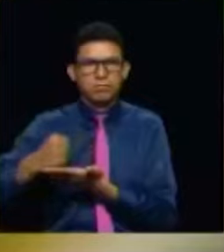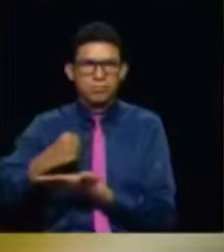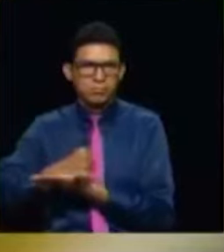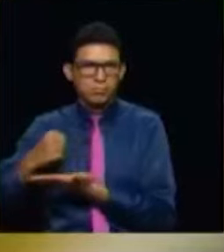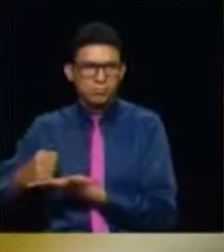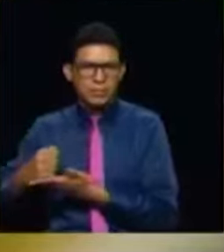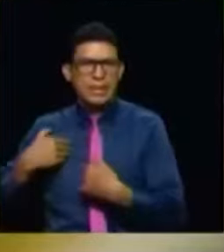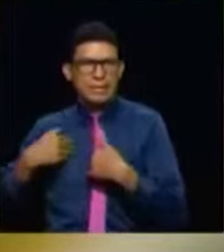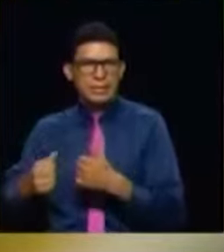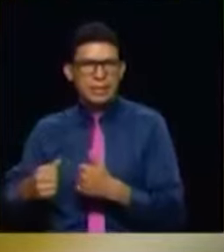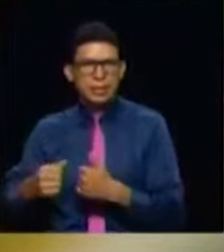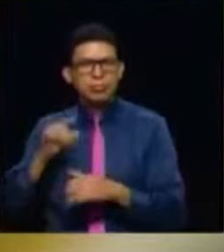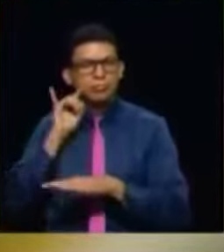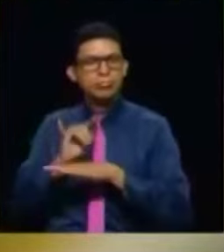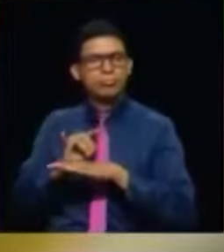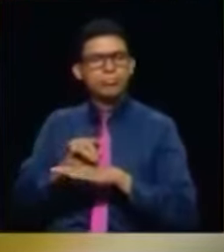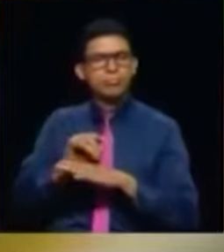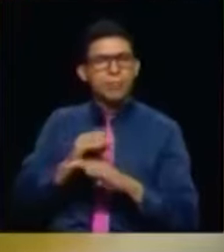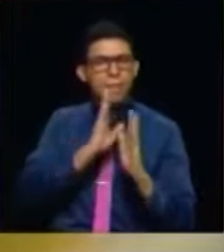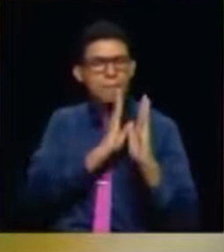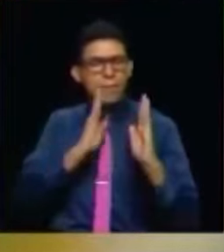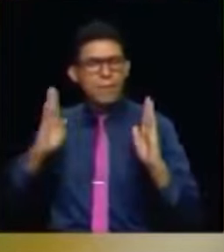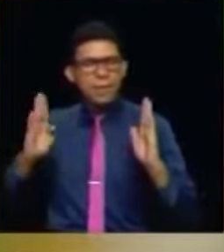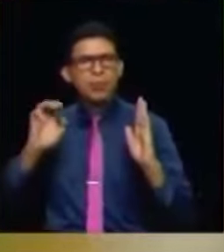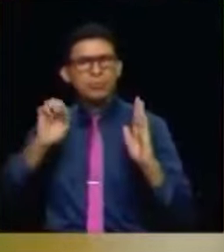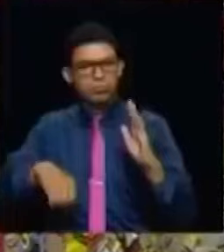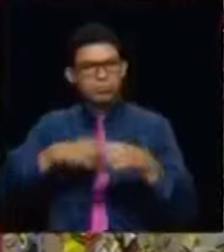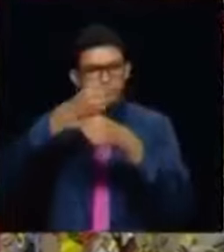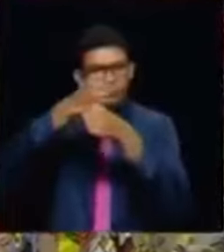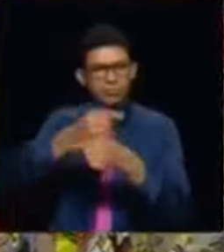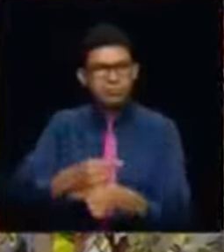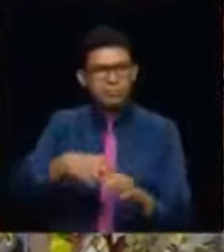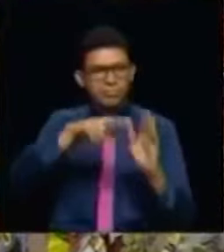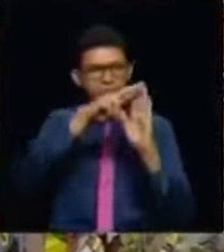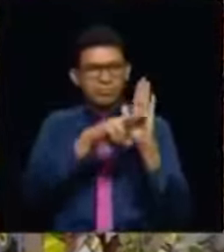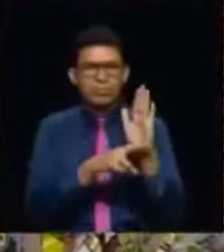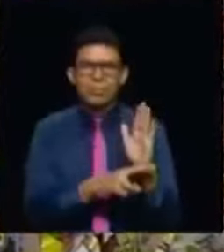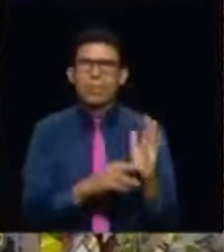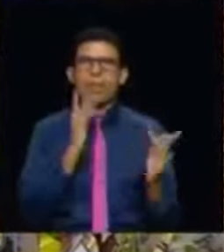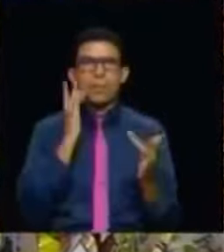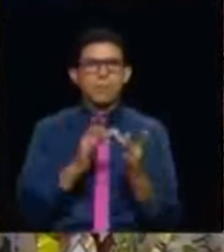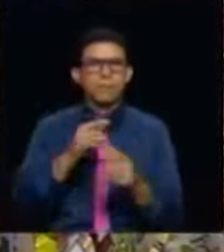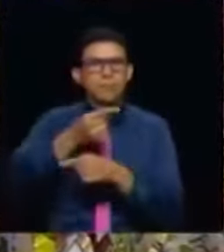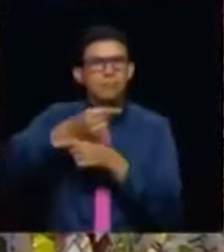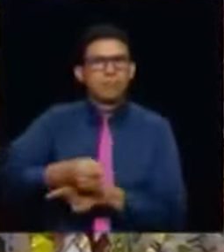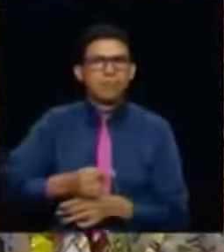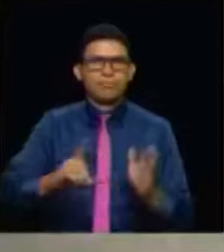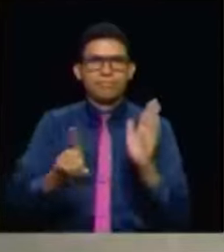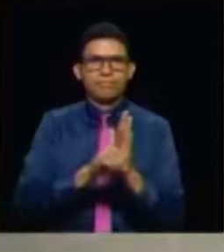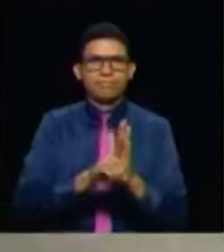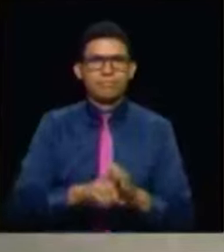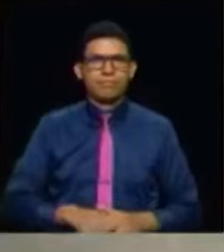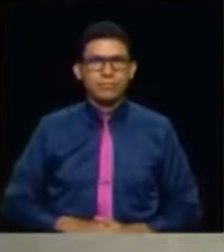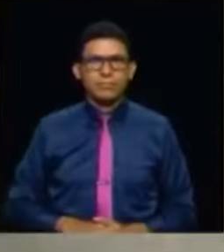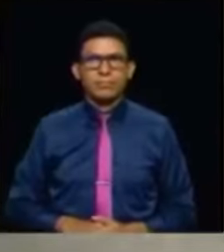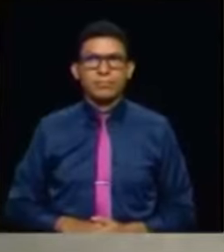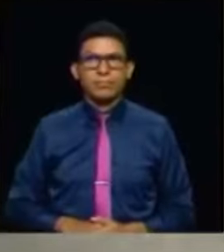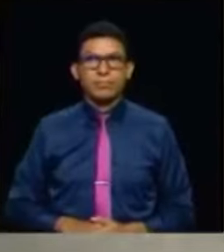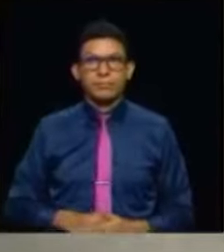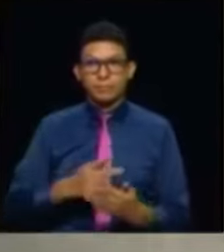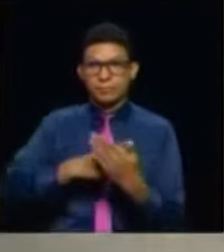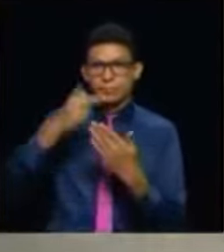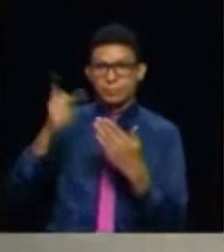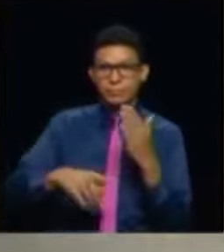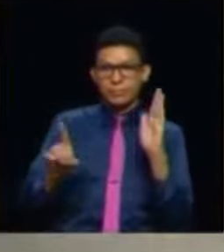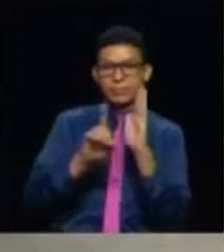sanitarios y realizar inspecciones periódicas para asegurar el cumplimiento de los requisitos establecidos en el decreto. Para el proyecto de